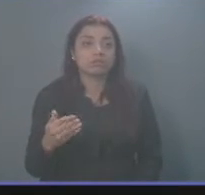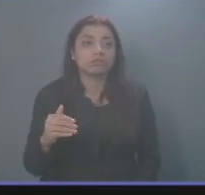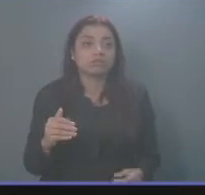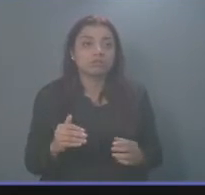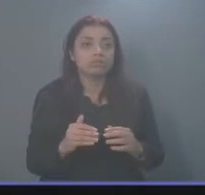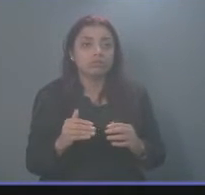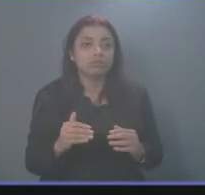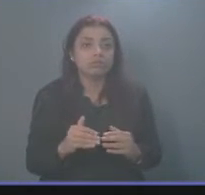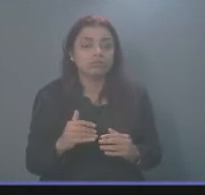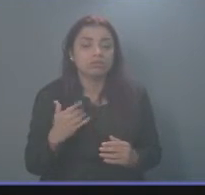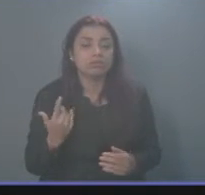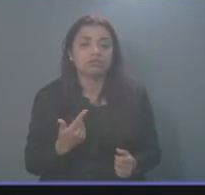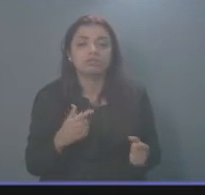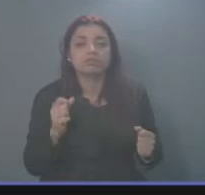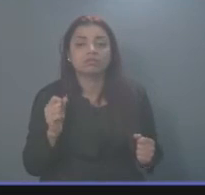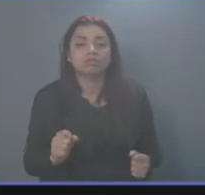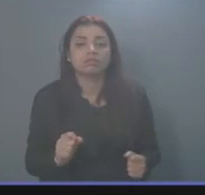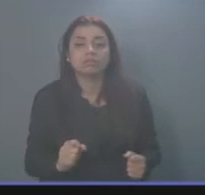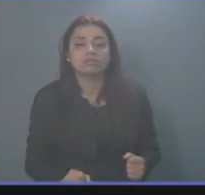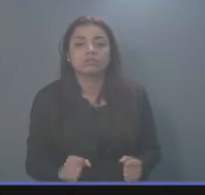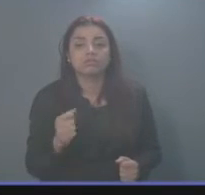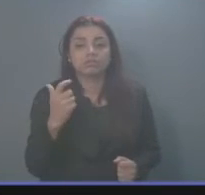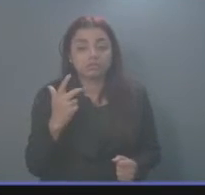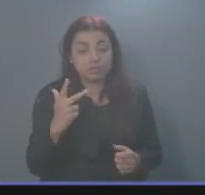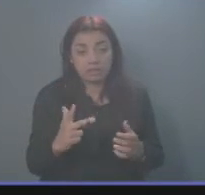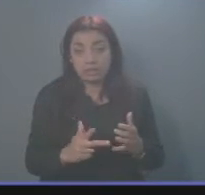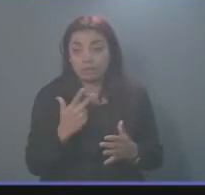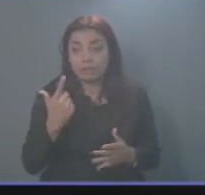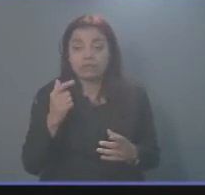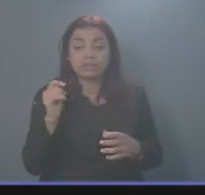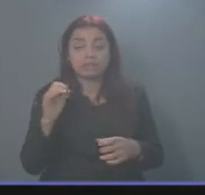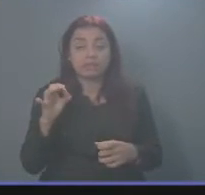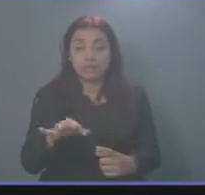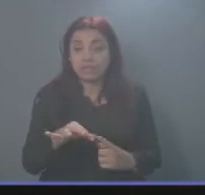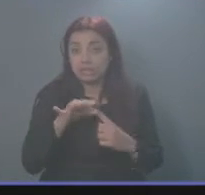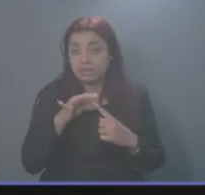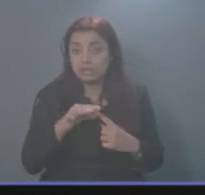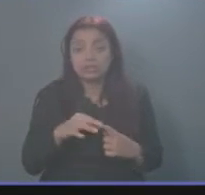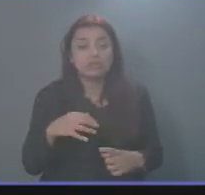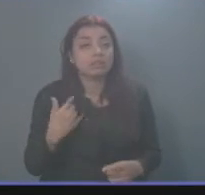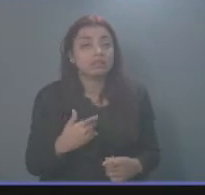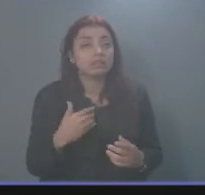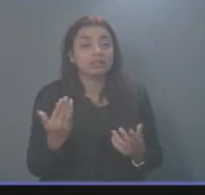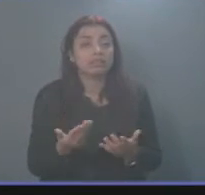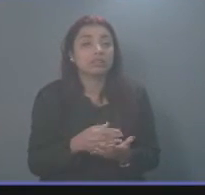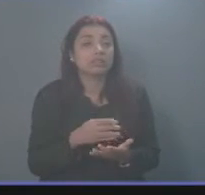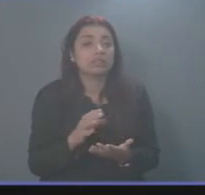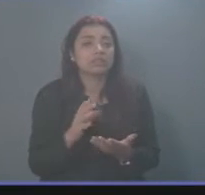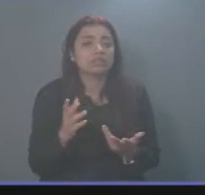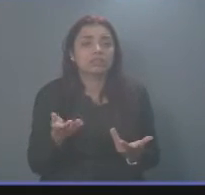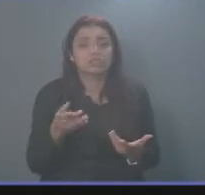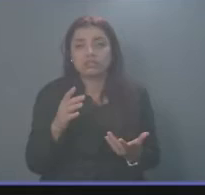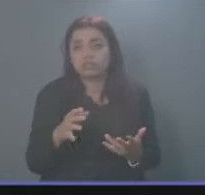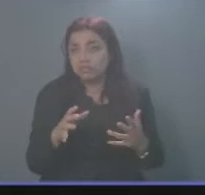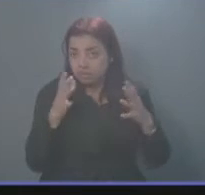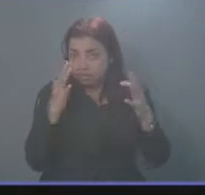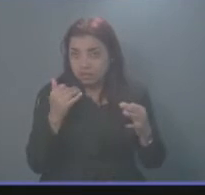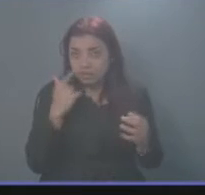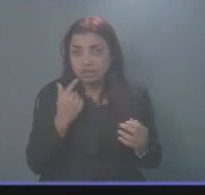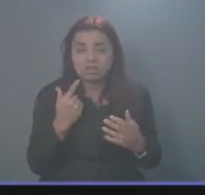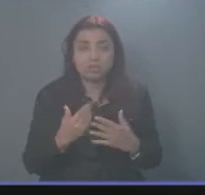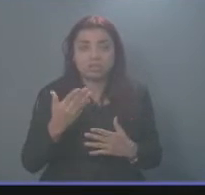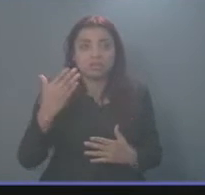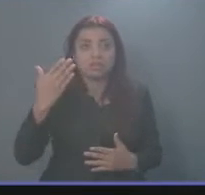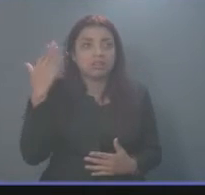Aparte de eso, solo podrán ser electos por 3 periodos consecutivos. Estamos eliminando esas dictaduras que existían en